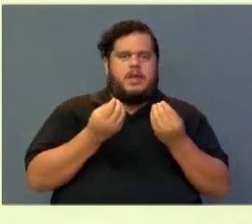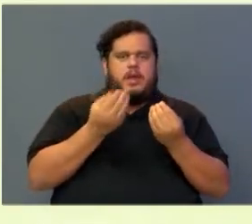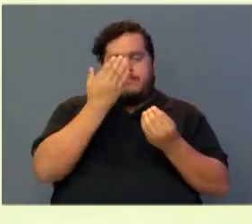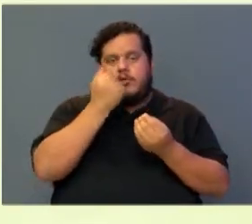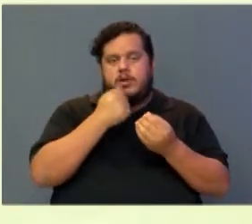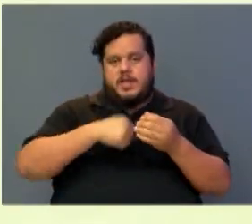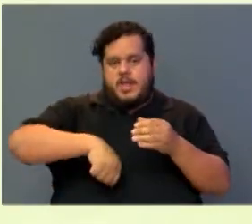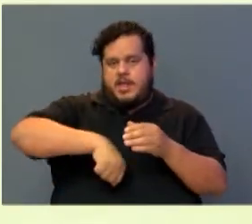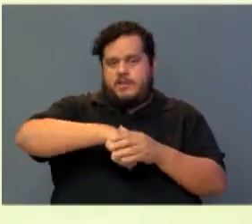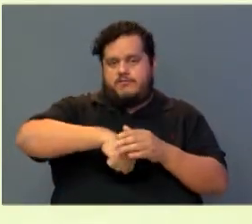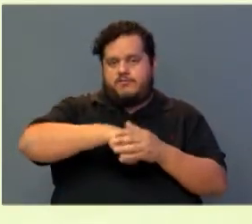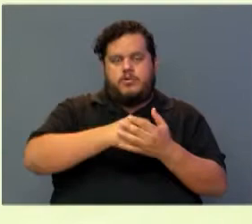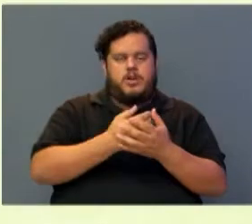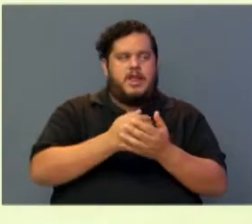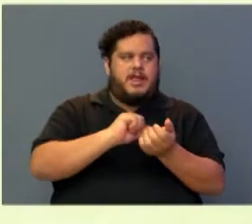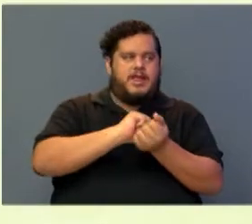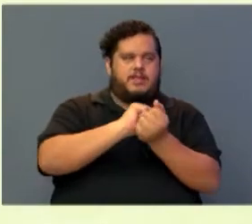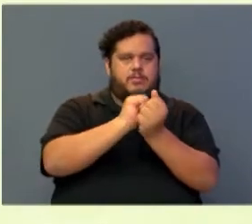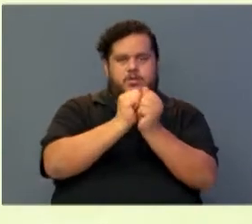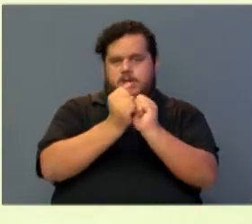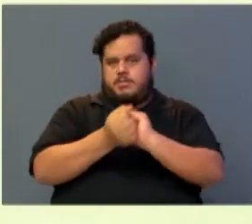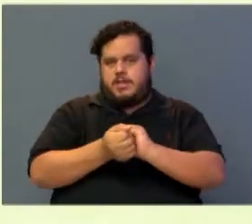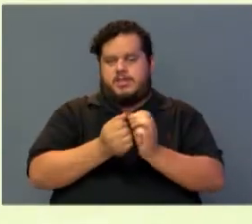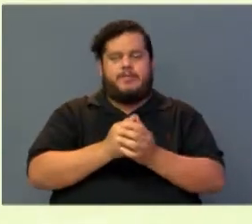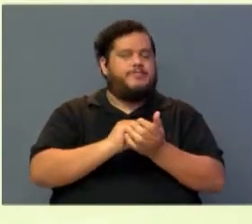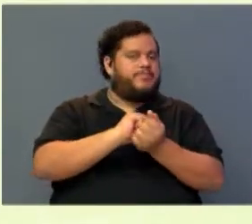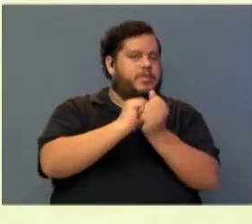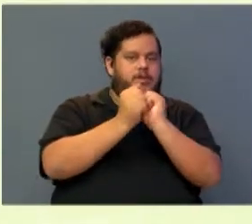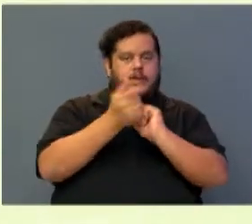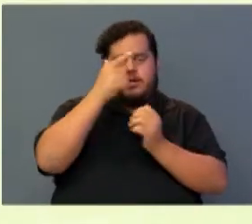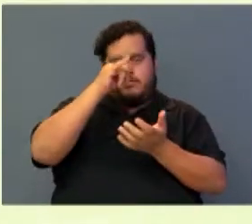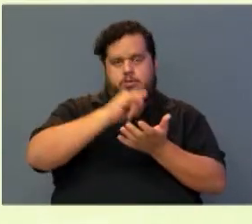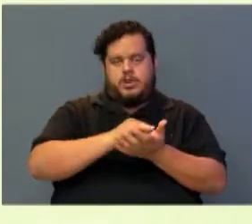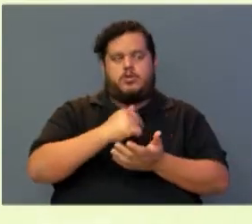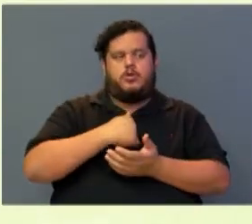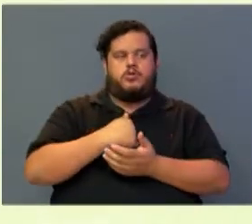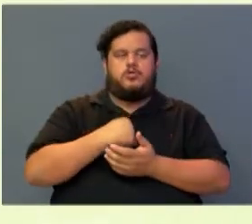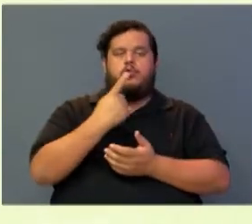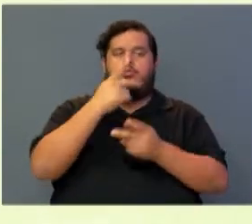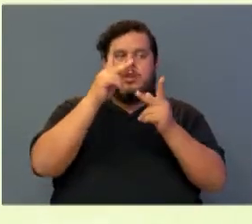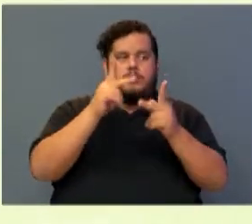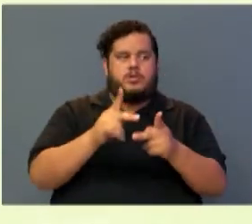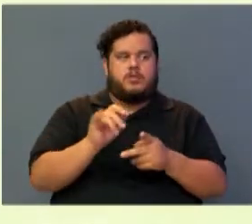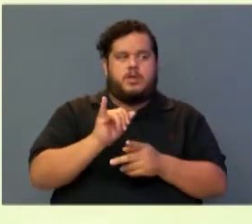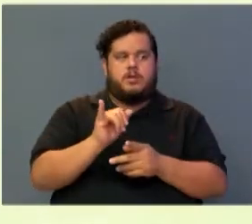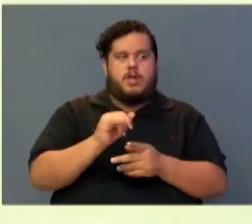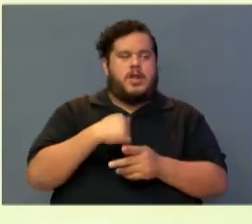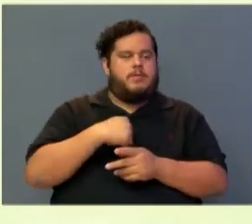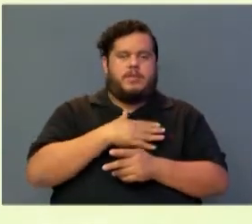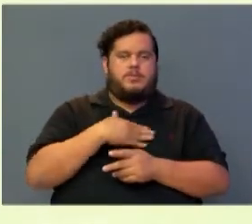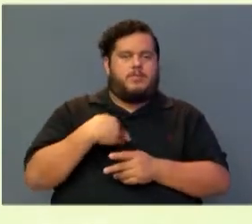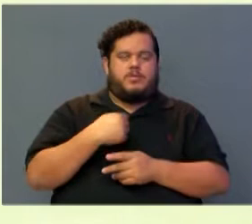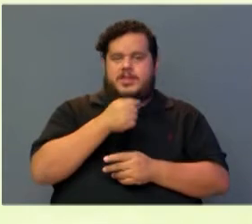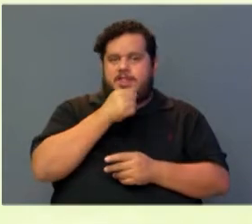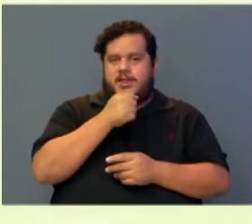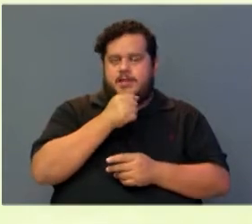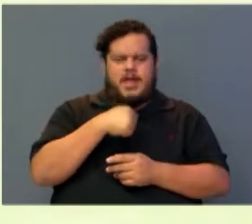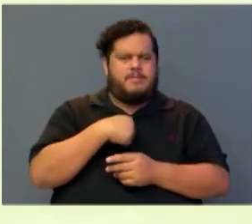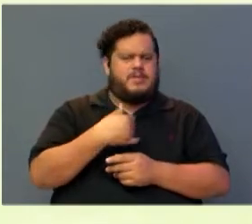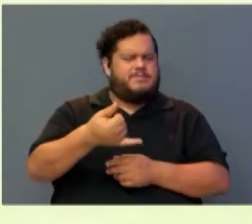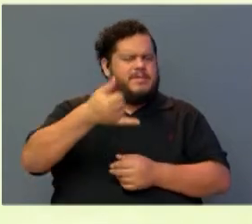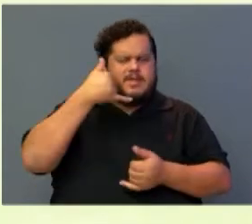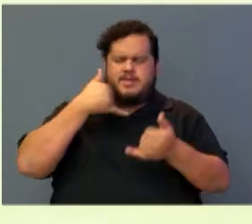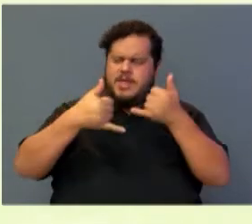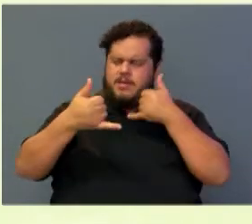fútbol es muy cambiante. Es muy cambiante y por eso yo soy una persona, como yo decía, que a mí no me gusta dar entrevistas. Y a mí me han llamado